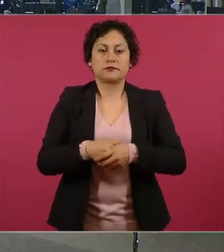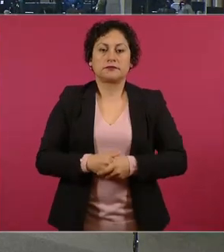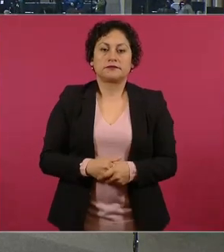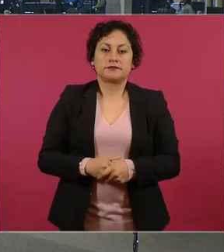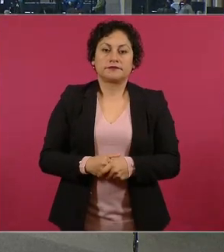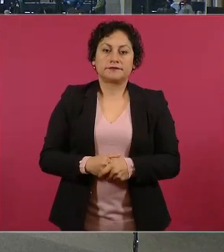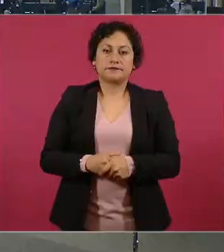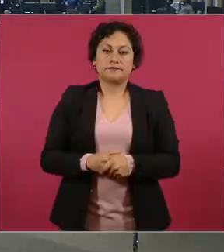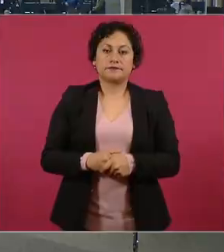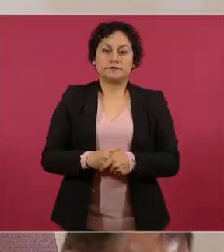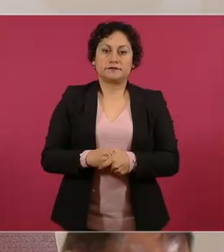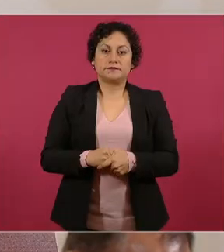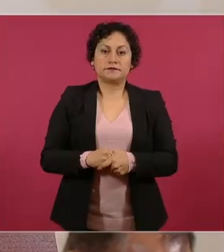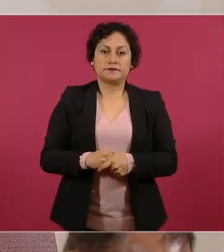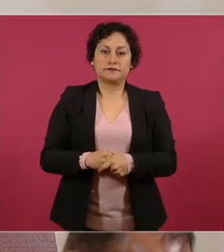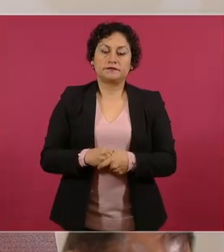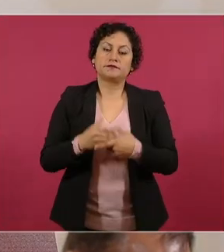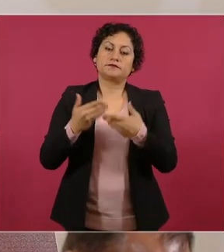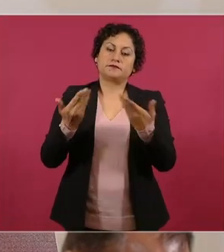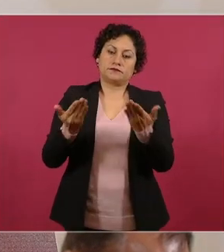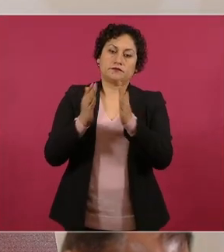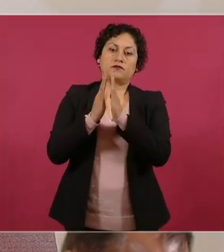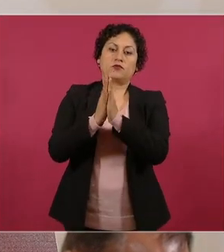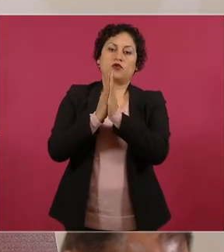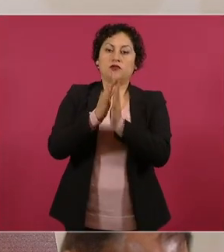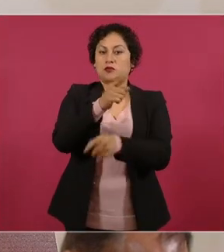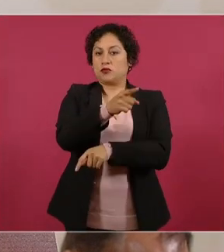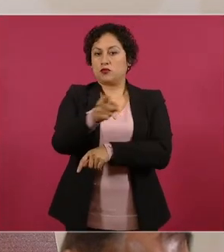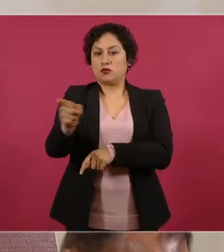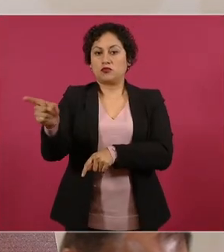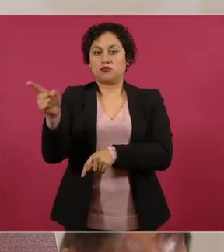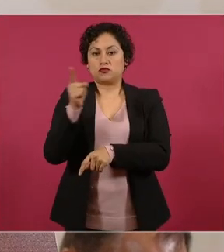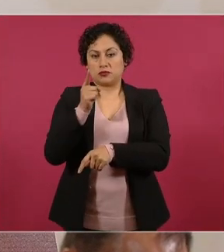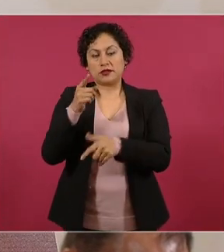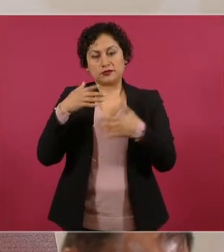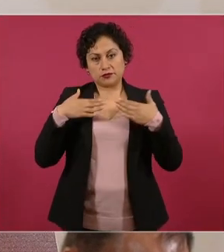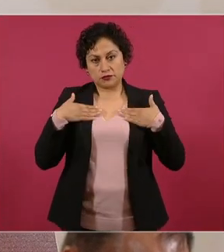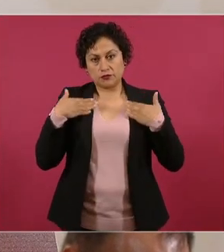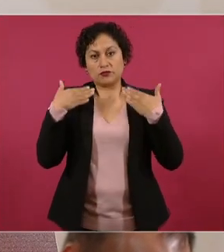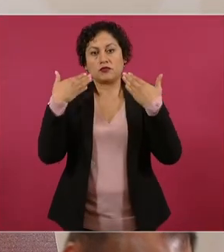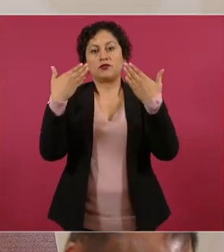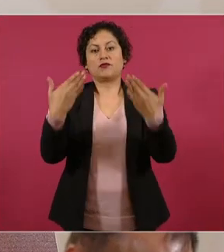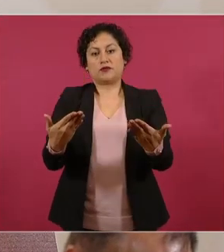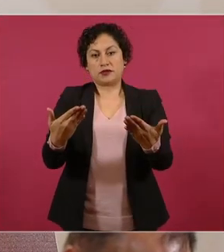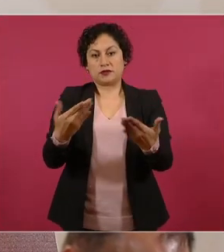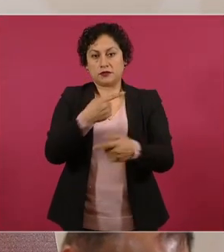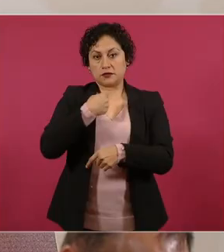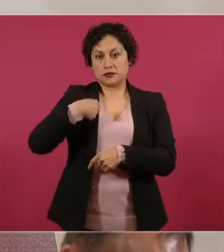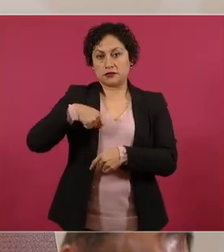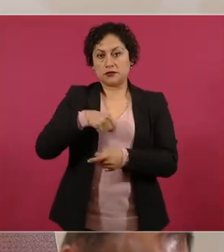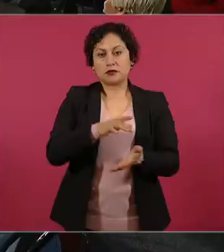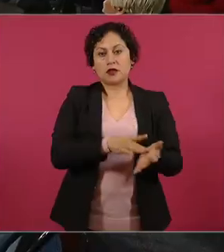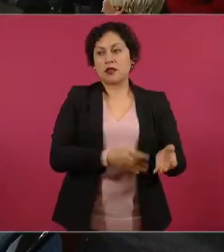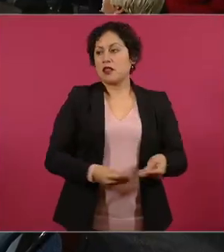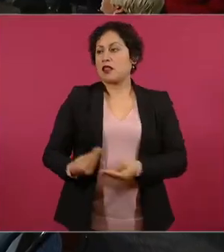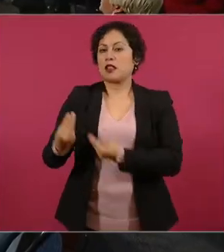Y que tengan la confianza, la seguridad de que no fuimos nosotros.